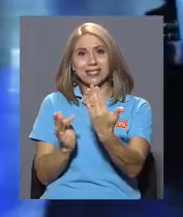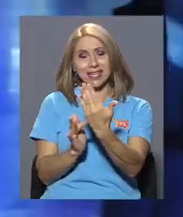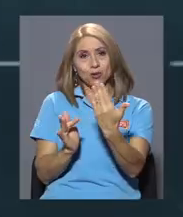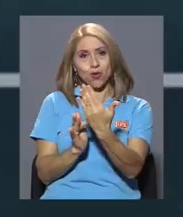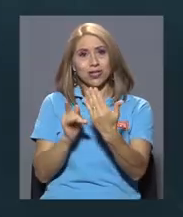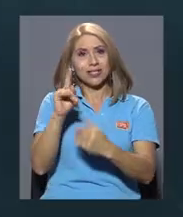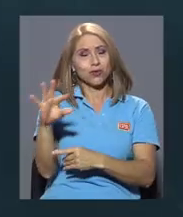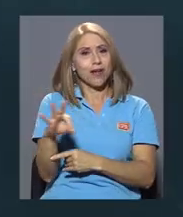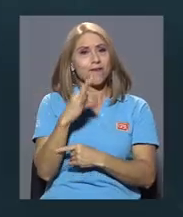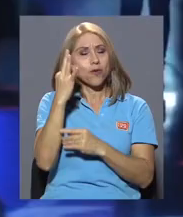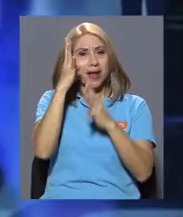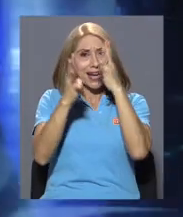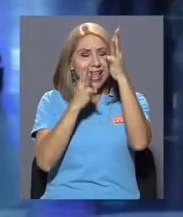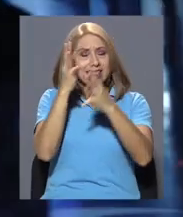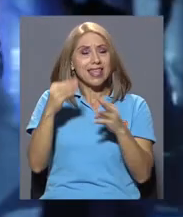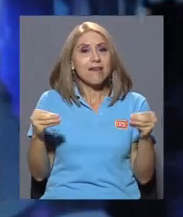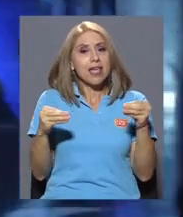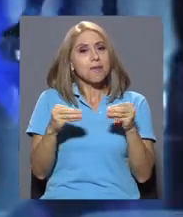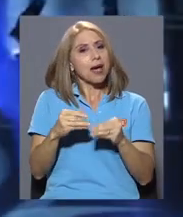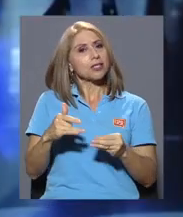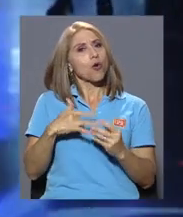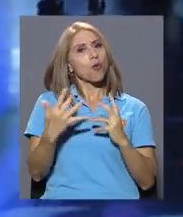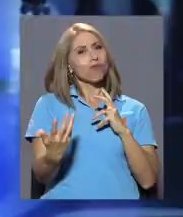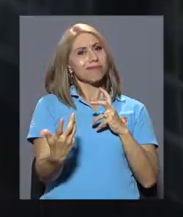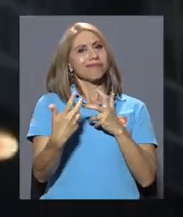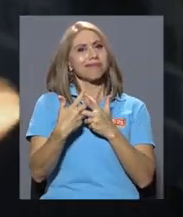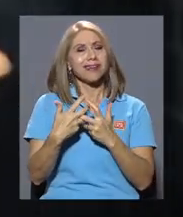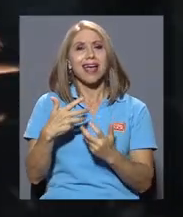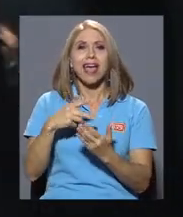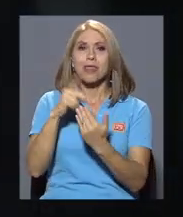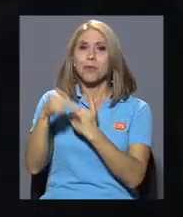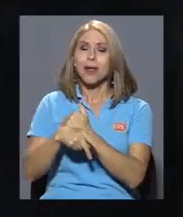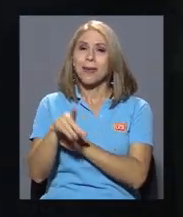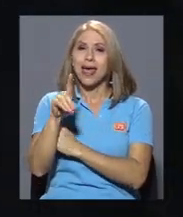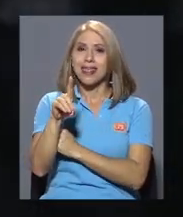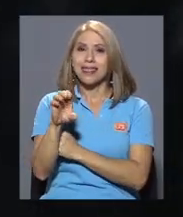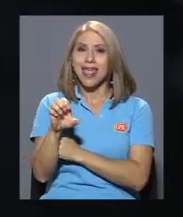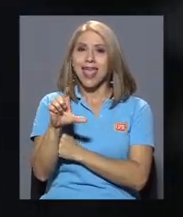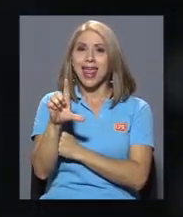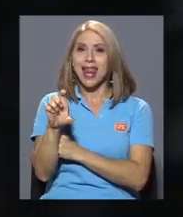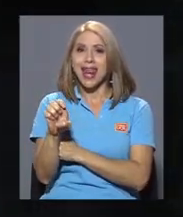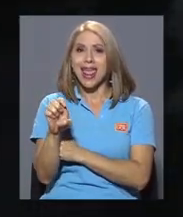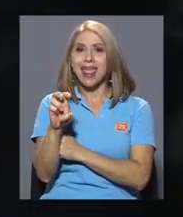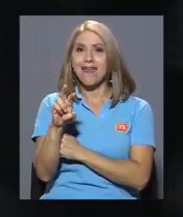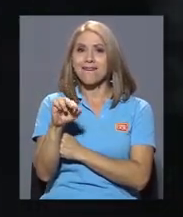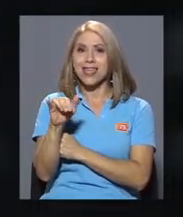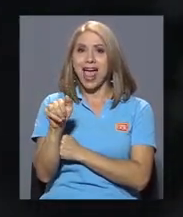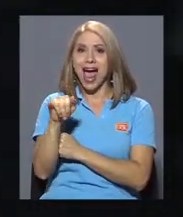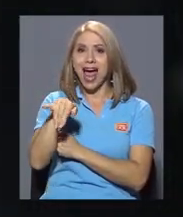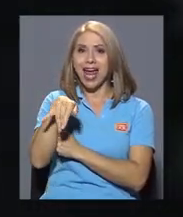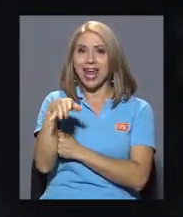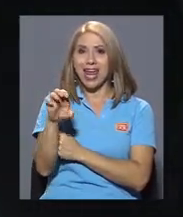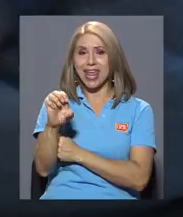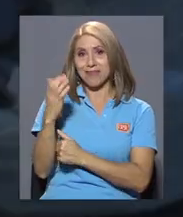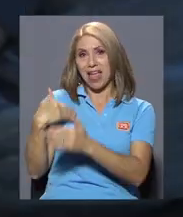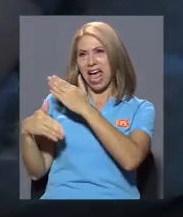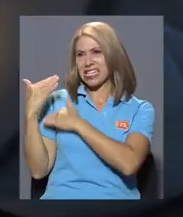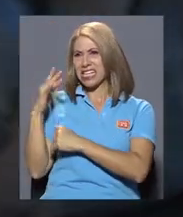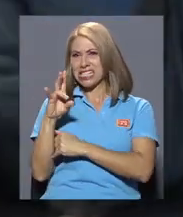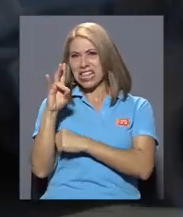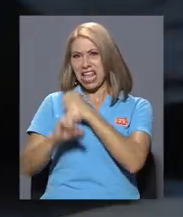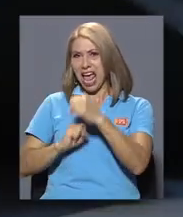y mucho más empática entonces si del viaje hace seis o siete años se convirtió en un proyecto de tesis